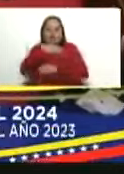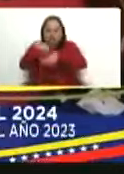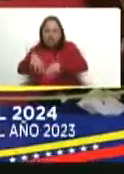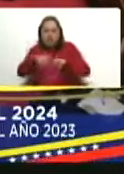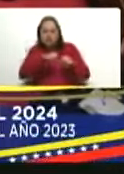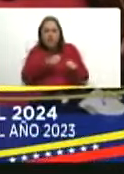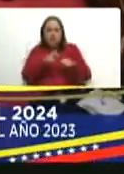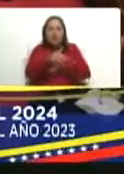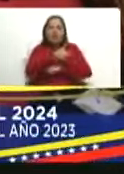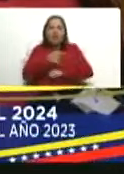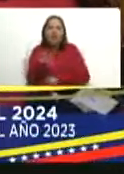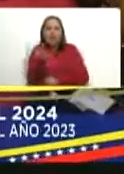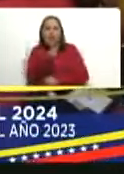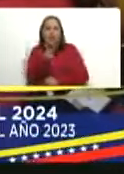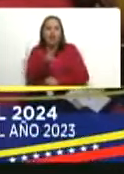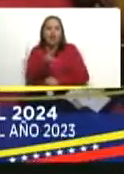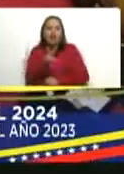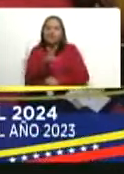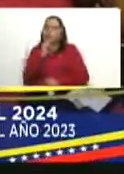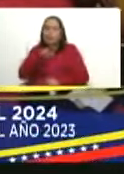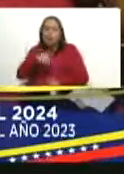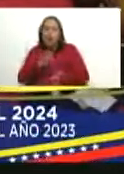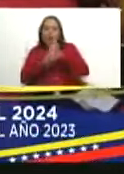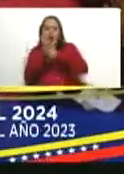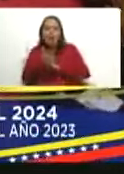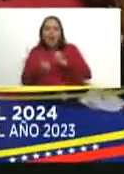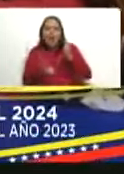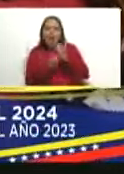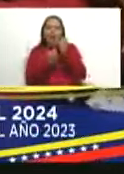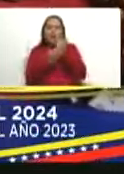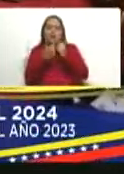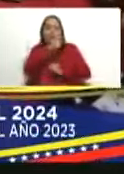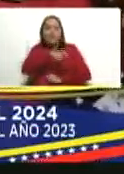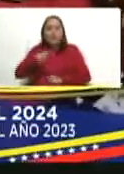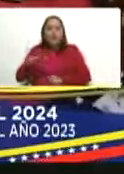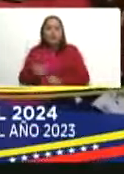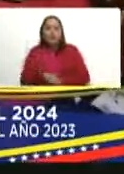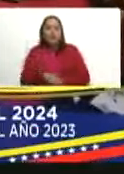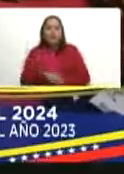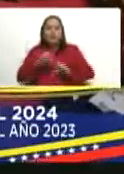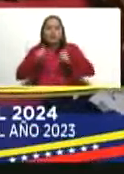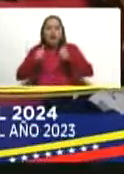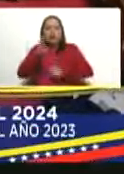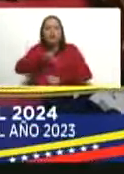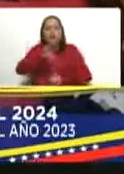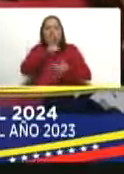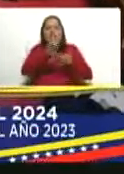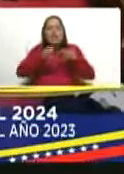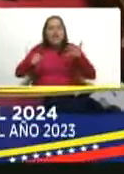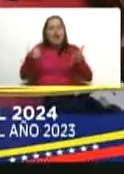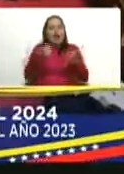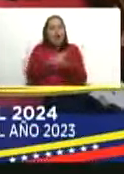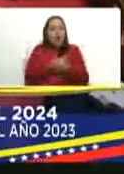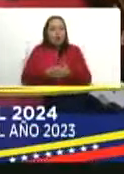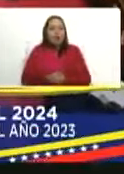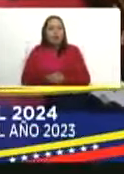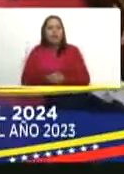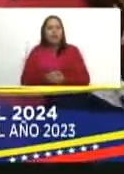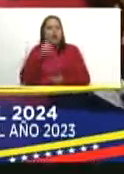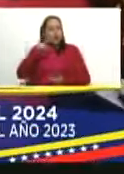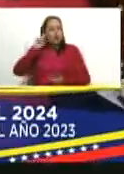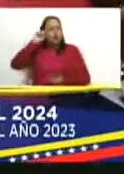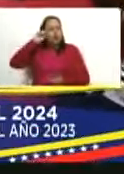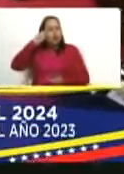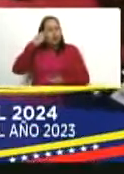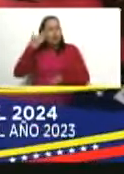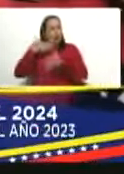socavar el apoyo popular hacia el gobierno nacional, y empezaron a utilizar también estrategias golpistas. También recordaba y